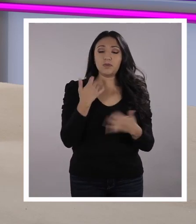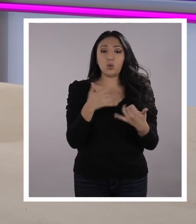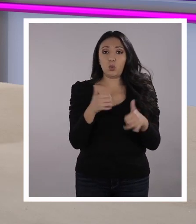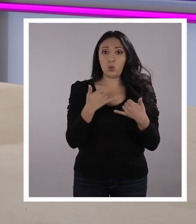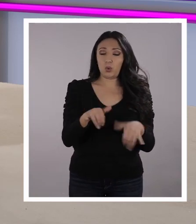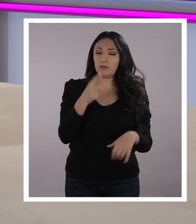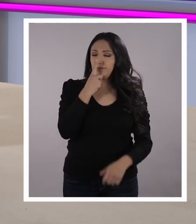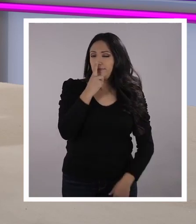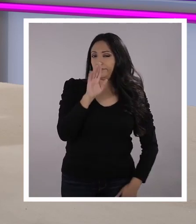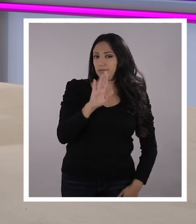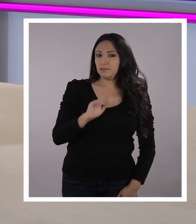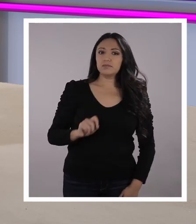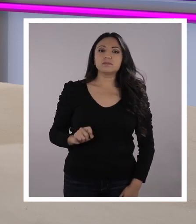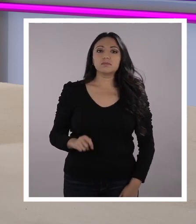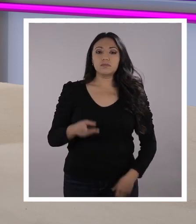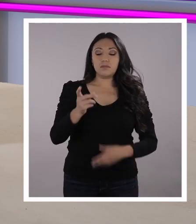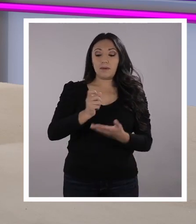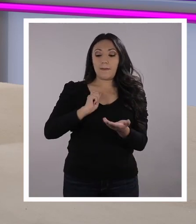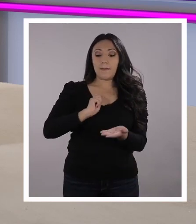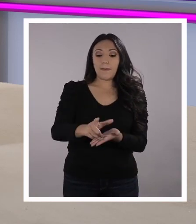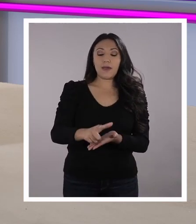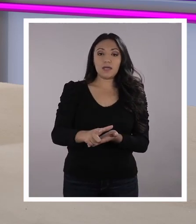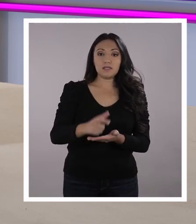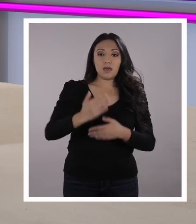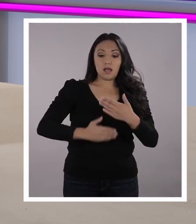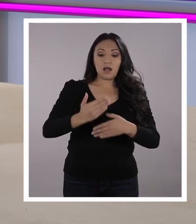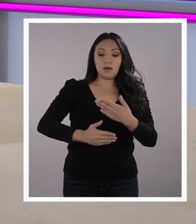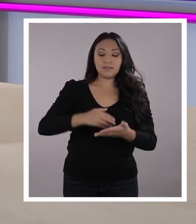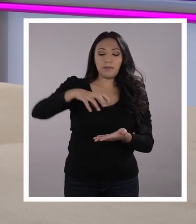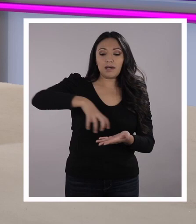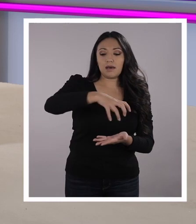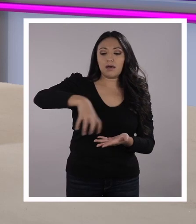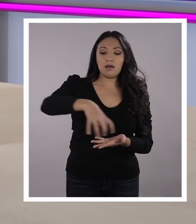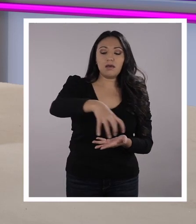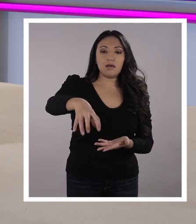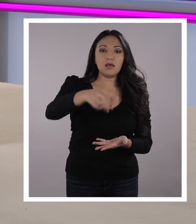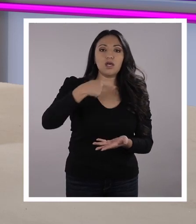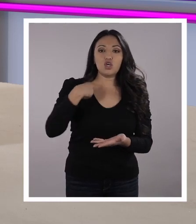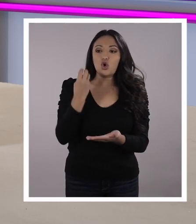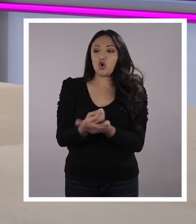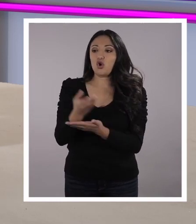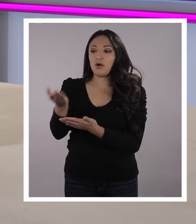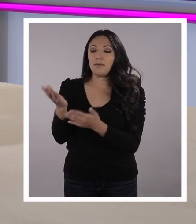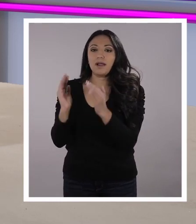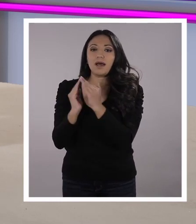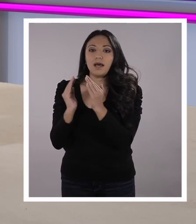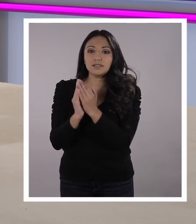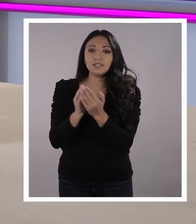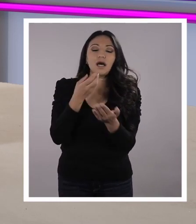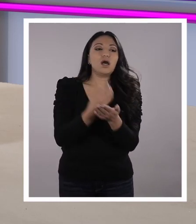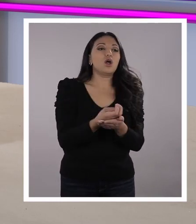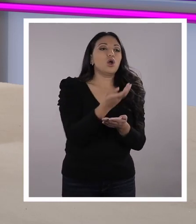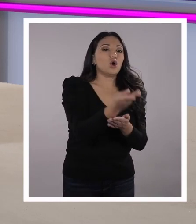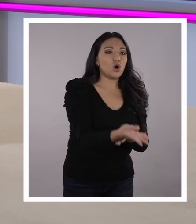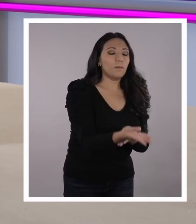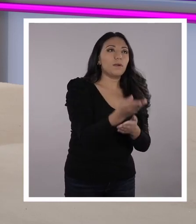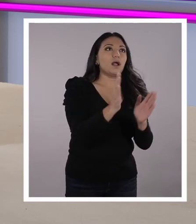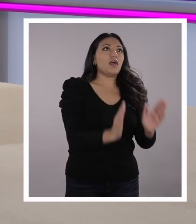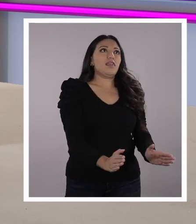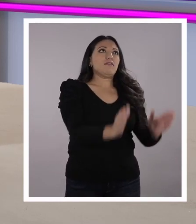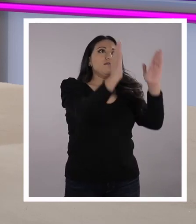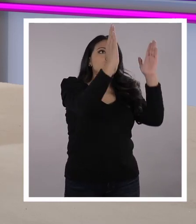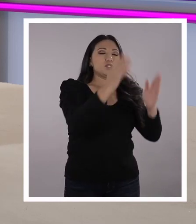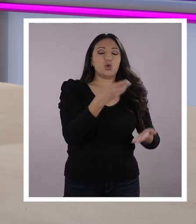jugué uno interesantísimo. ¿Cuál? Que uno lanzaba una ficha, avanzaba ciertos espacios y yo podía comprar una casa, podía comprar